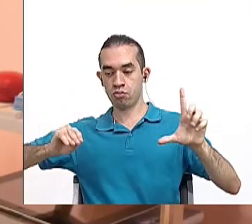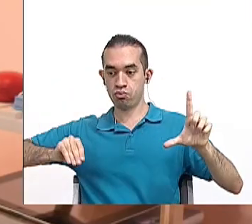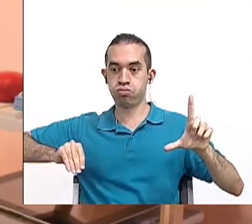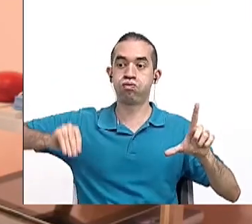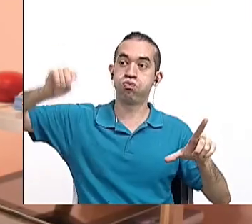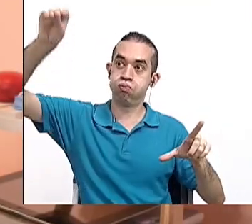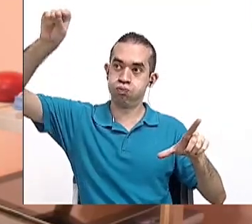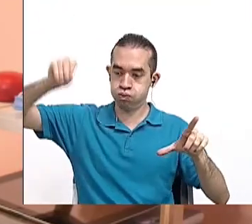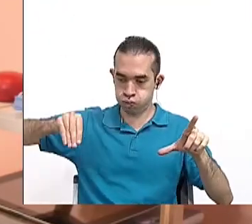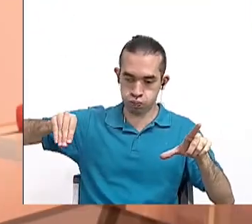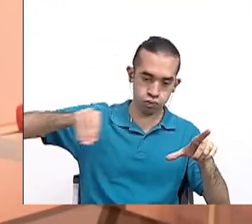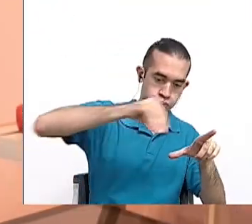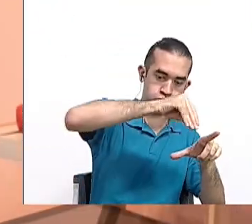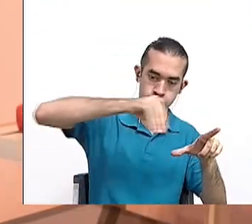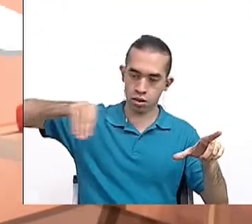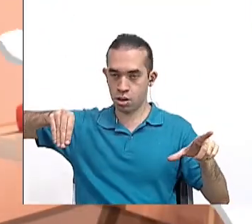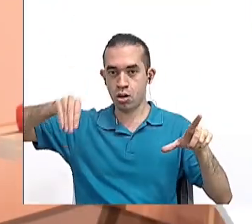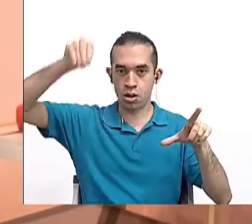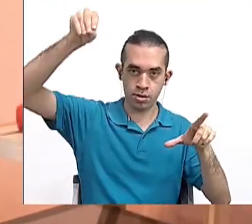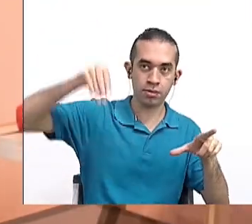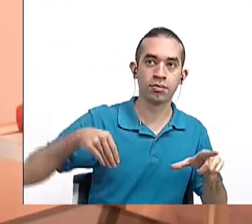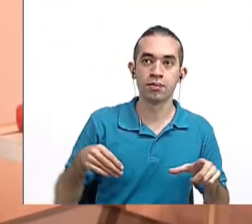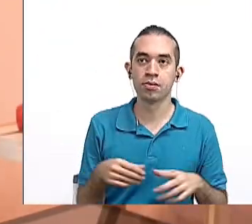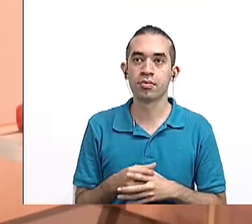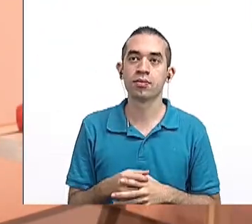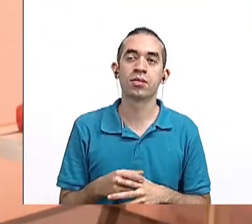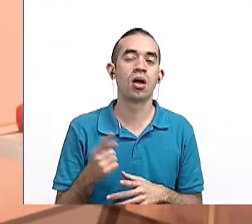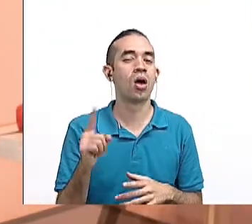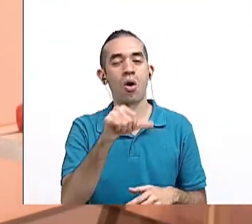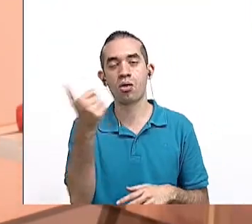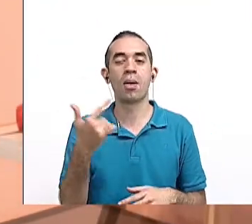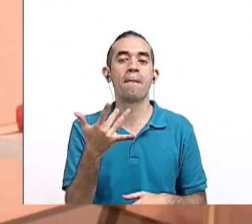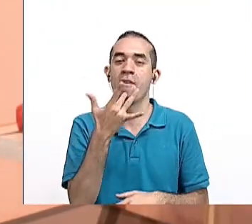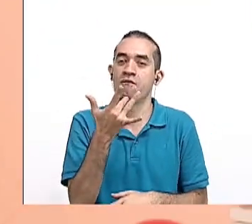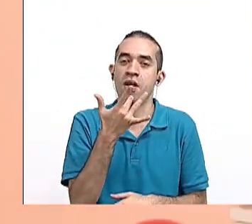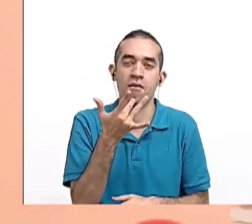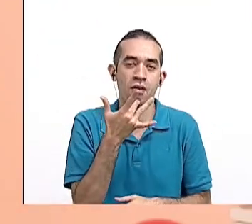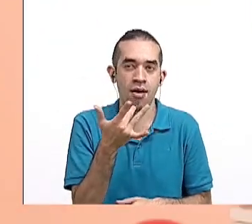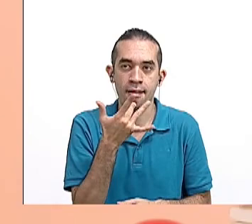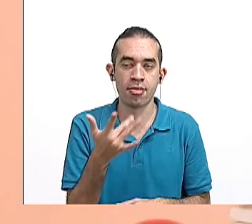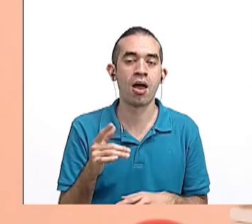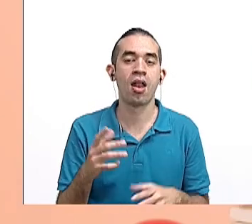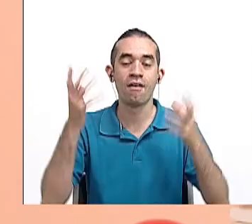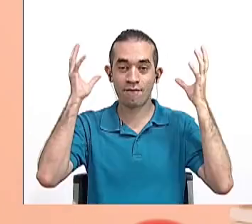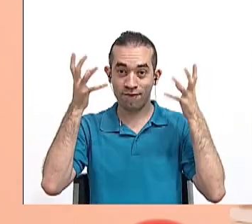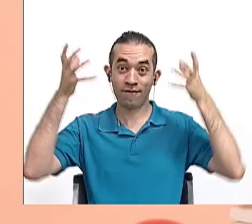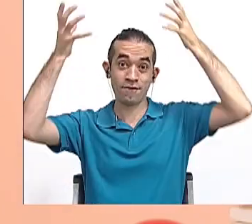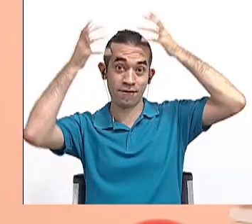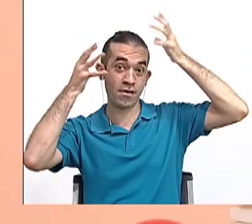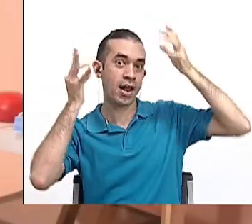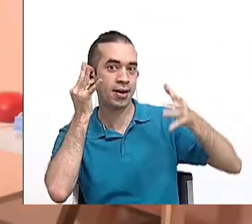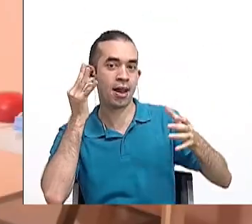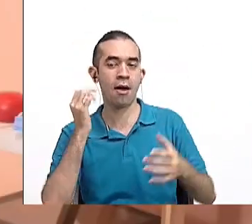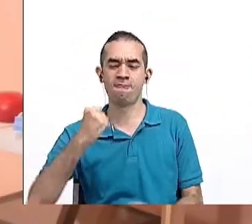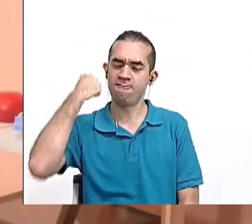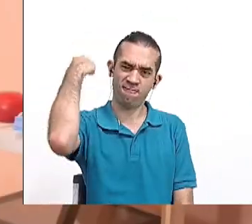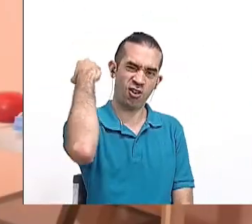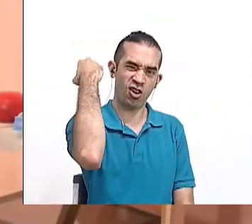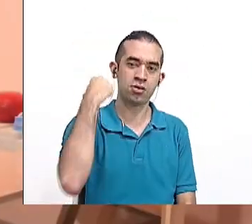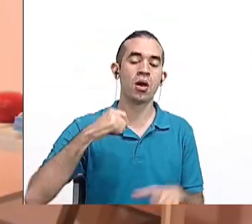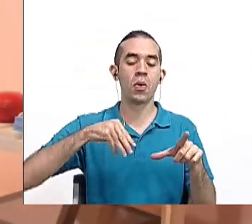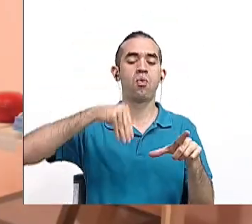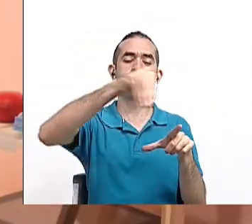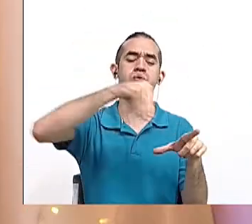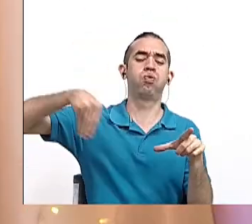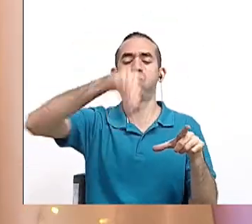o verticales y esta es por la que me gusta tanto este juego la reina que es la más poderosa y puede moverse